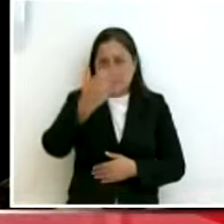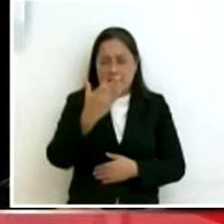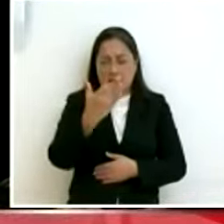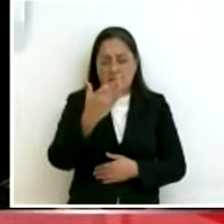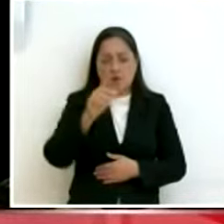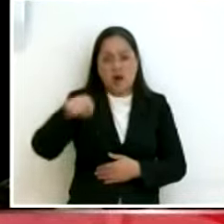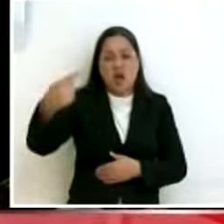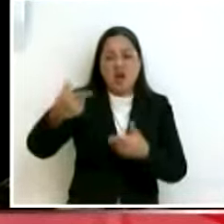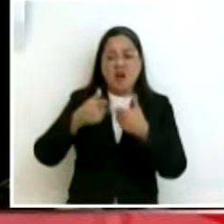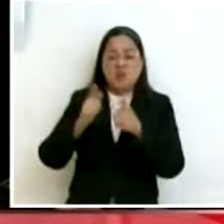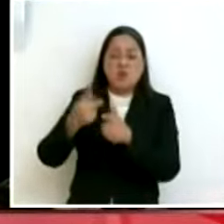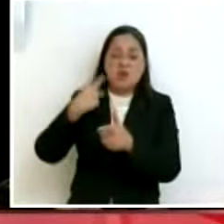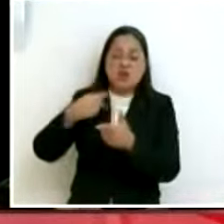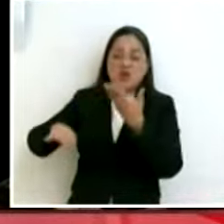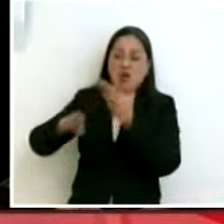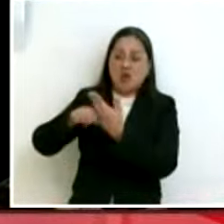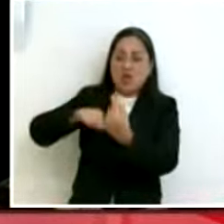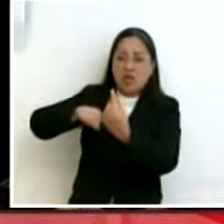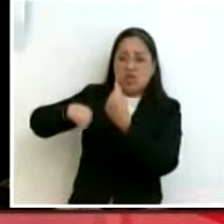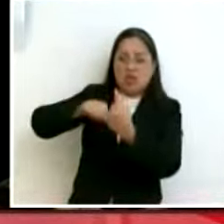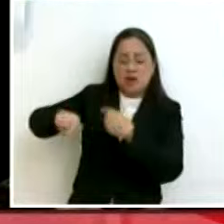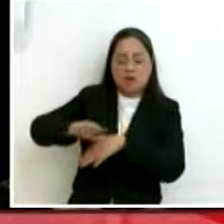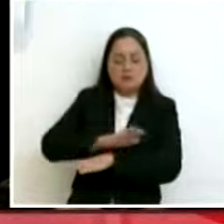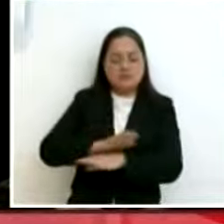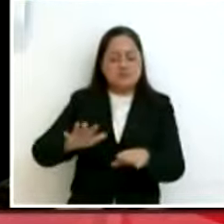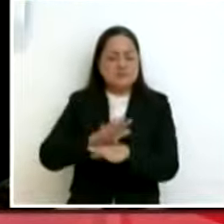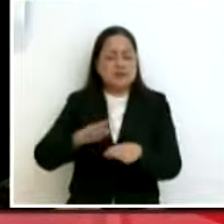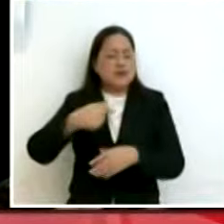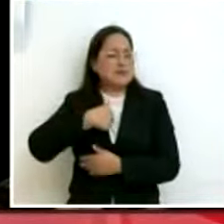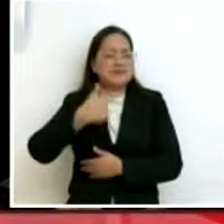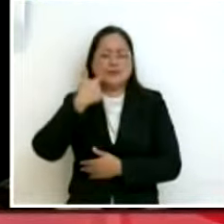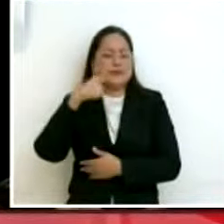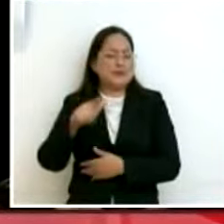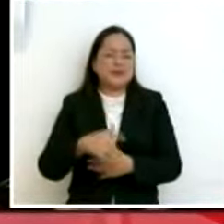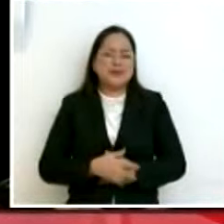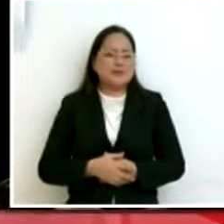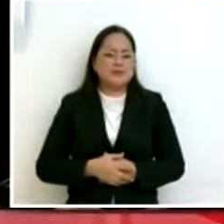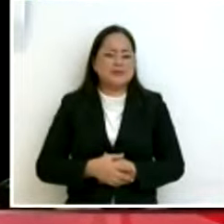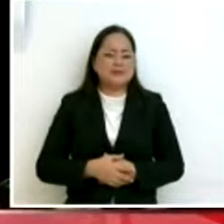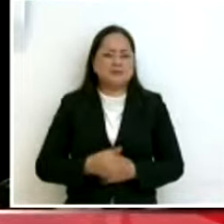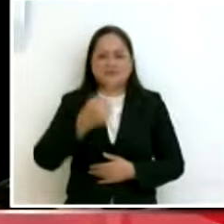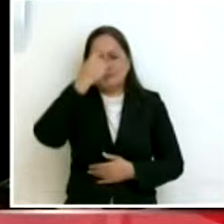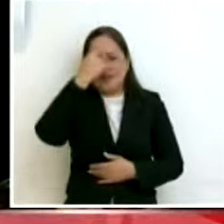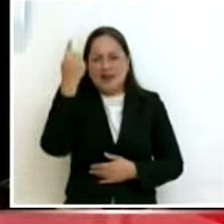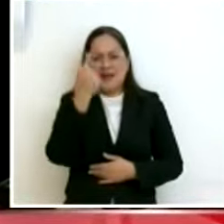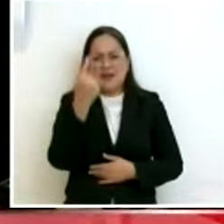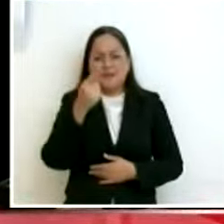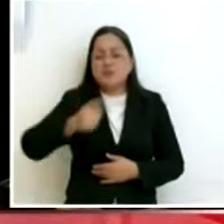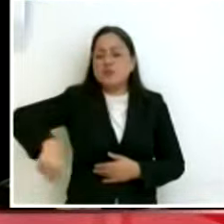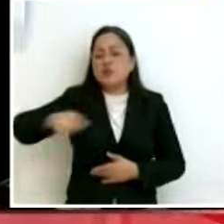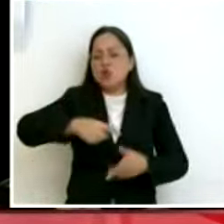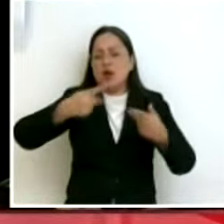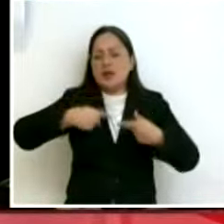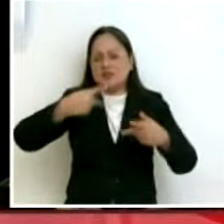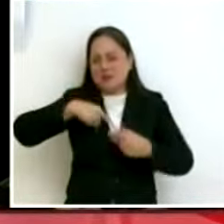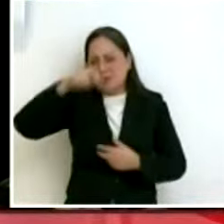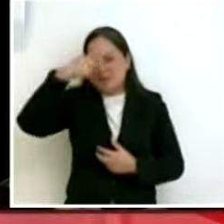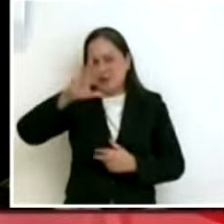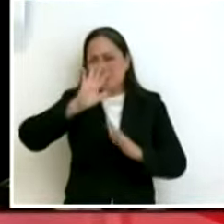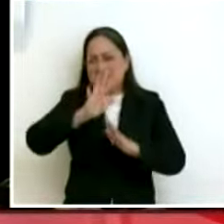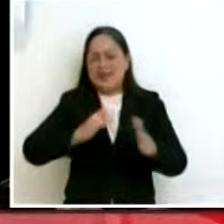a la oposición, ni a señalar, ni a acusar, para que el pueblo ya los puso en su